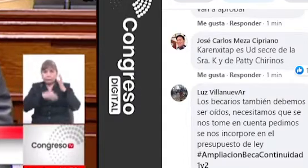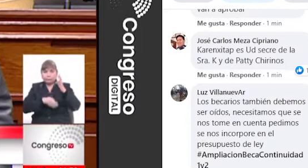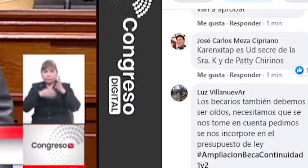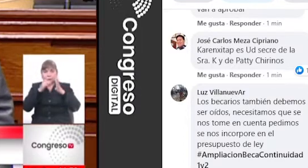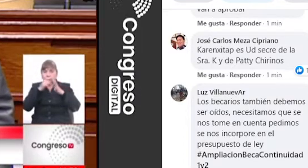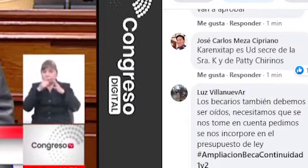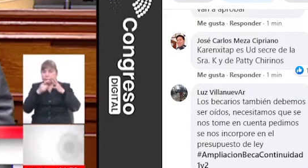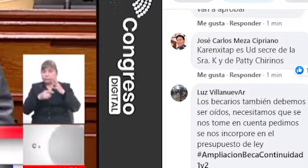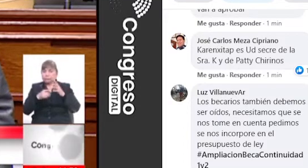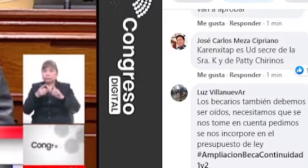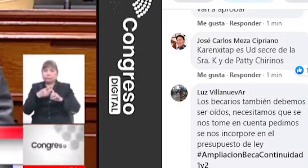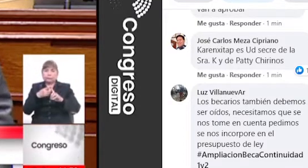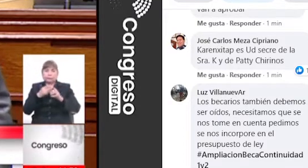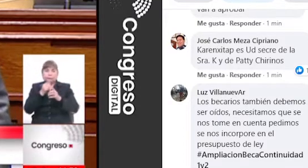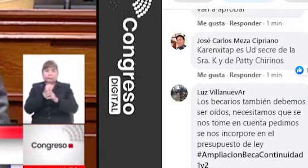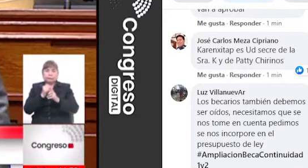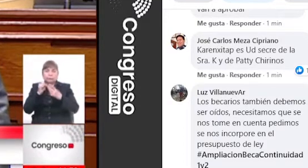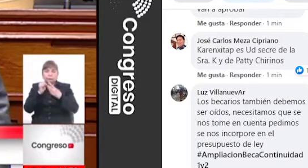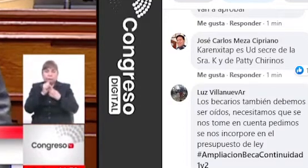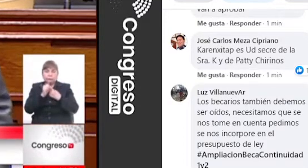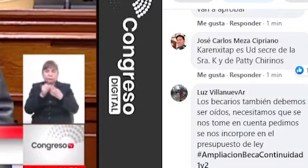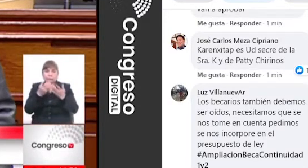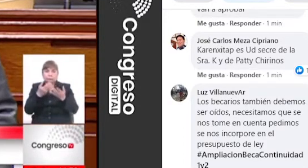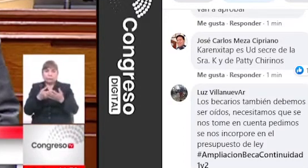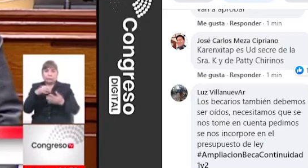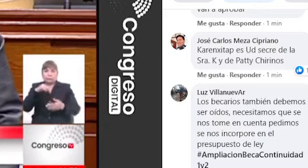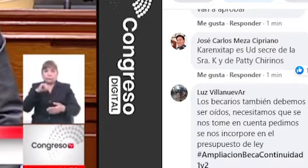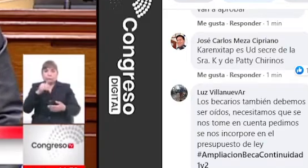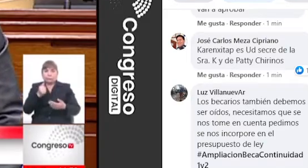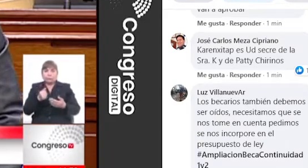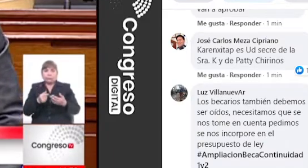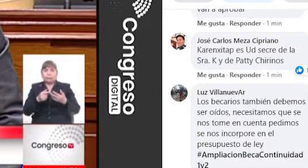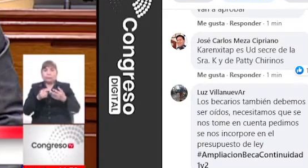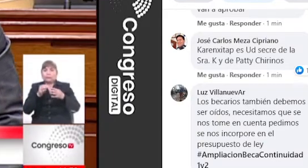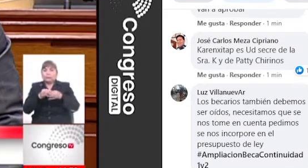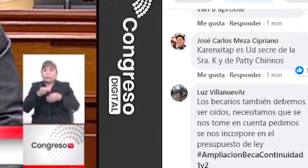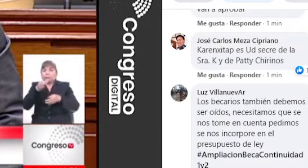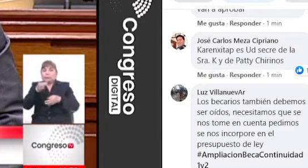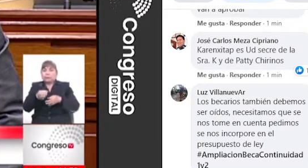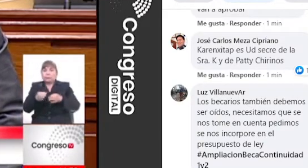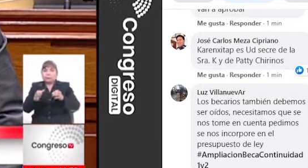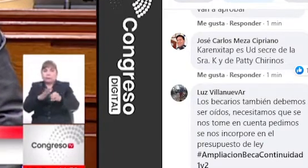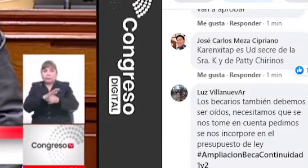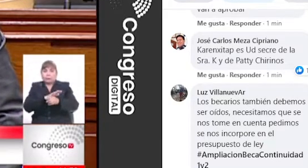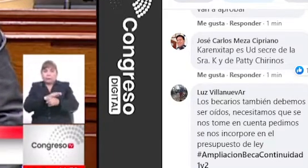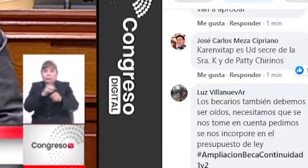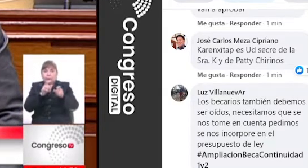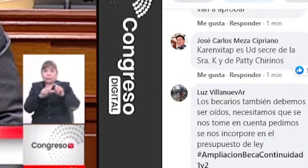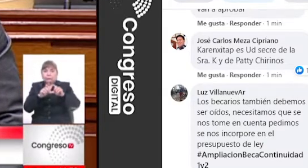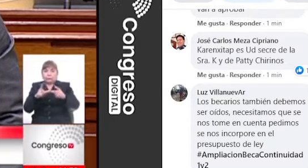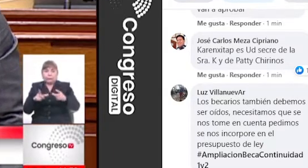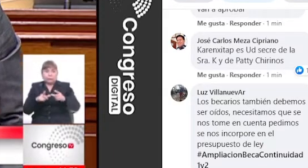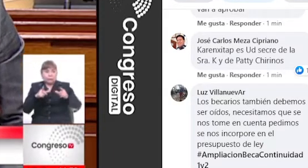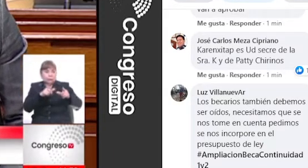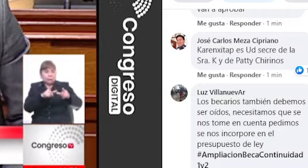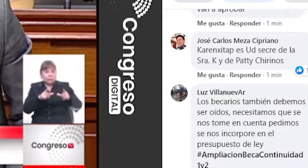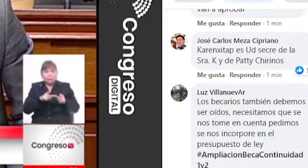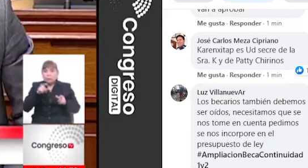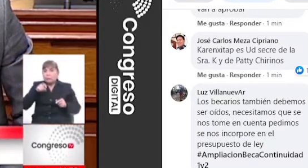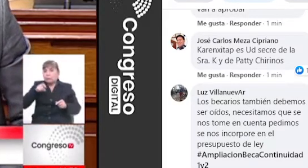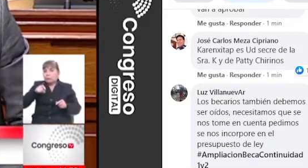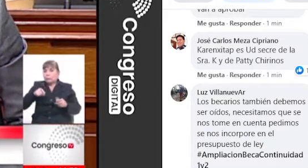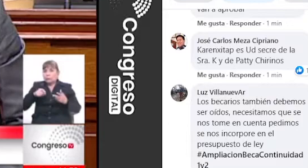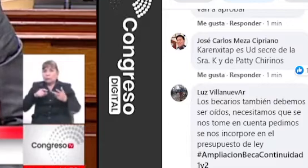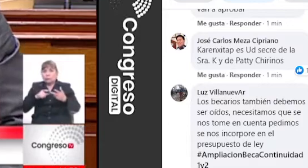plataformas itinerantes de la acción social, denominadas PIAS, ampliado su cobertura a distintas zonas del país, en